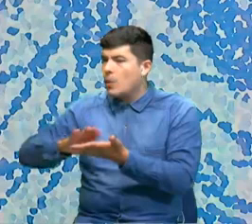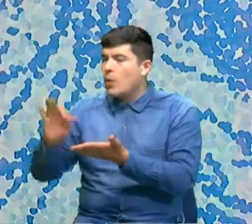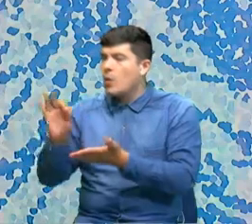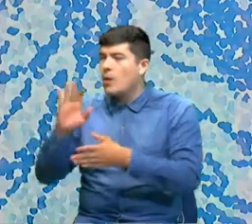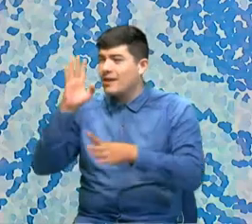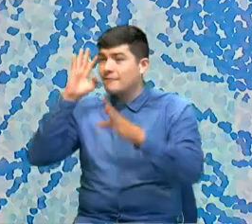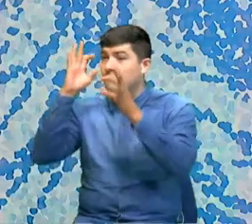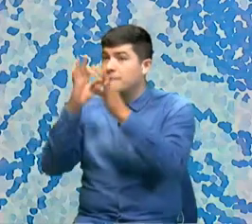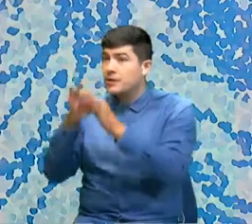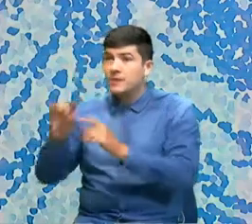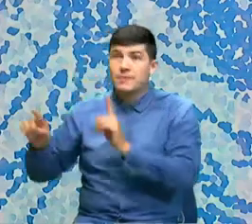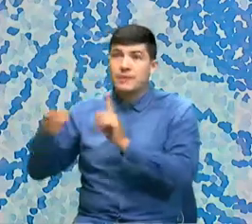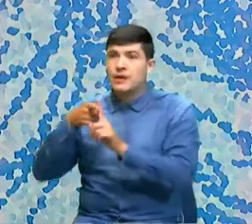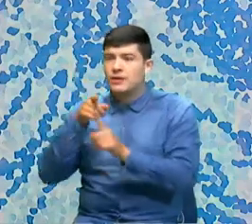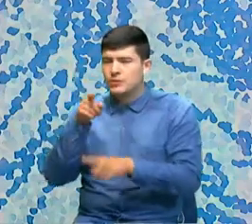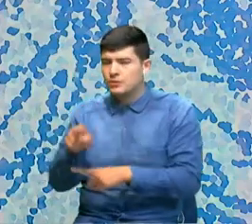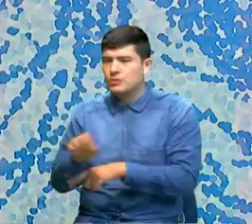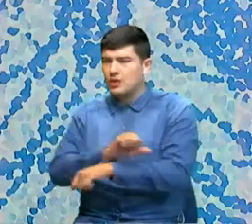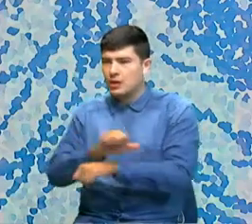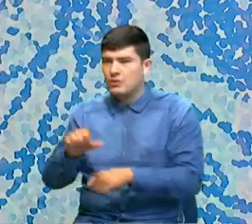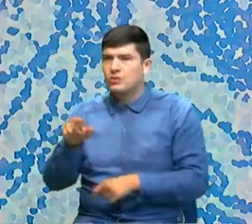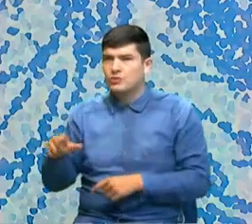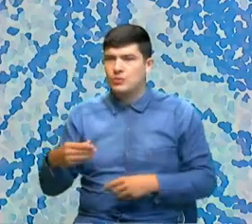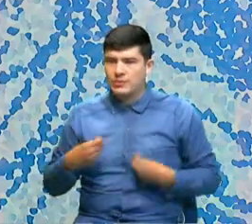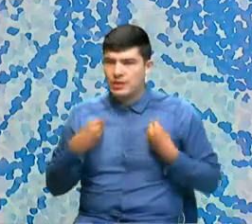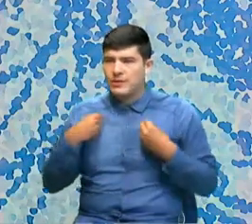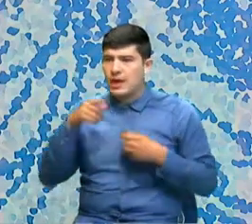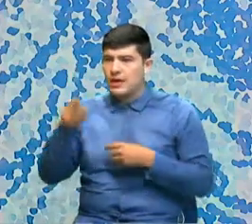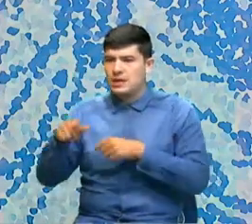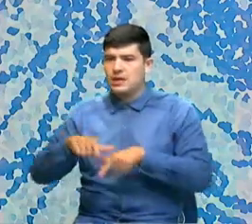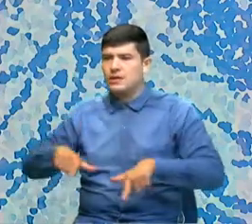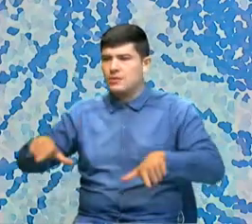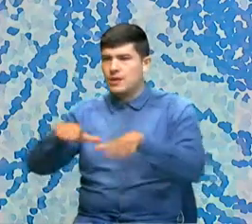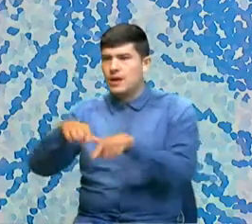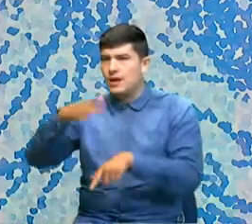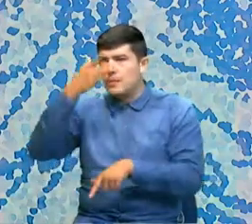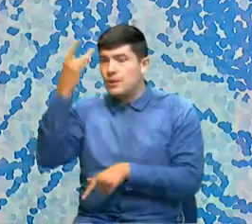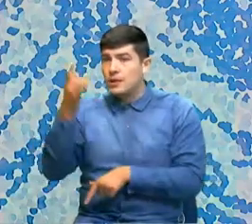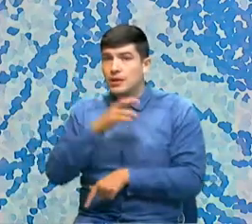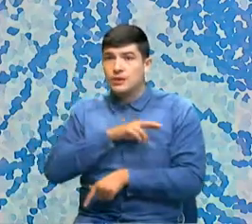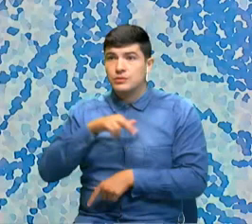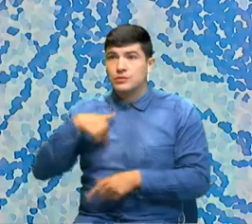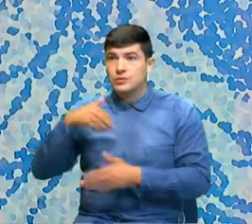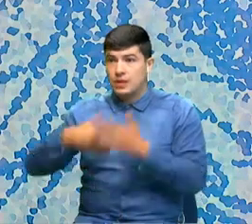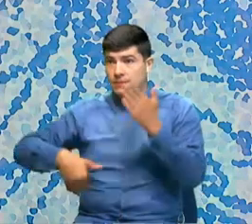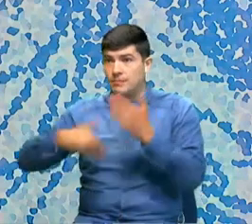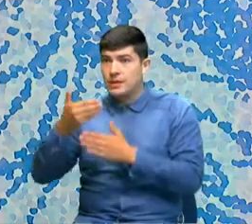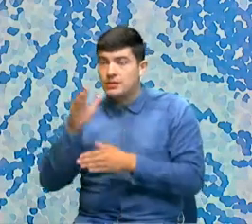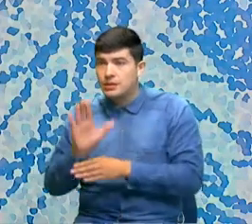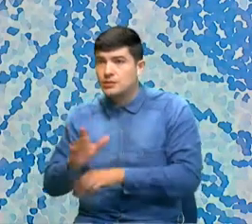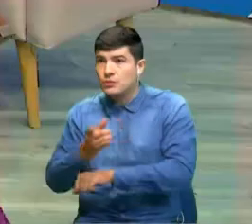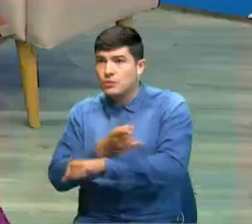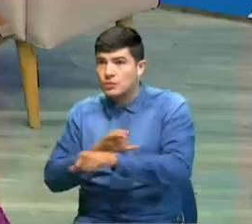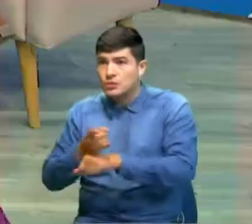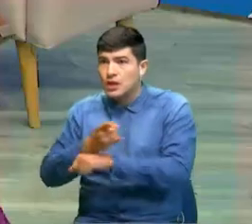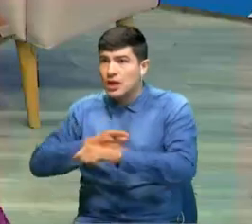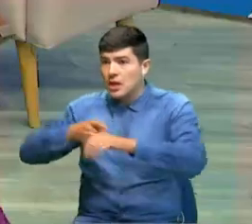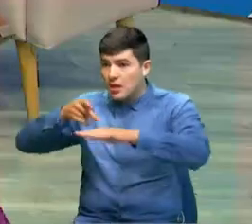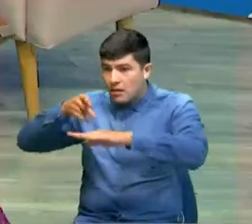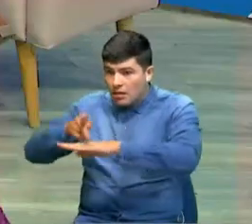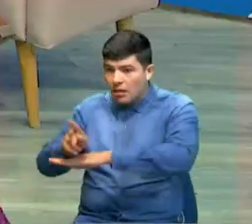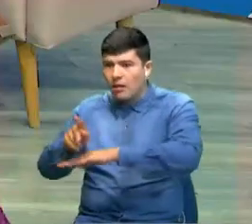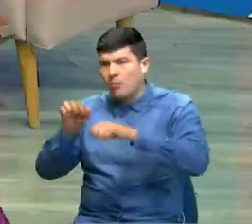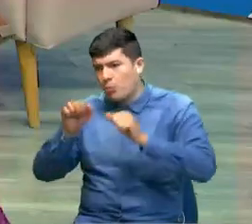los que tienen vehículo que viven ahí, porque precisamente si empezamos a utilizar el parqueadero, pueden ser